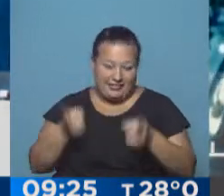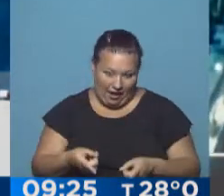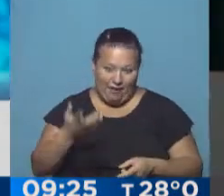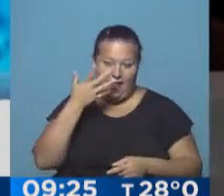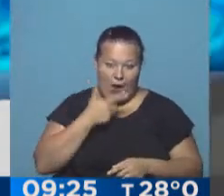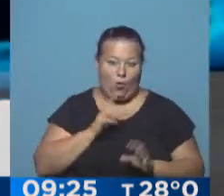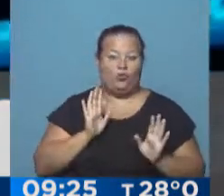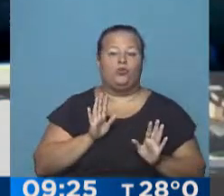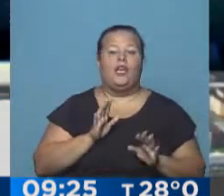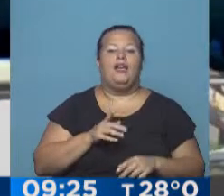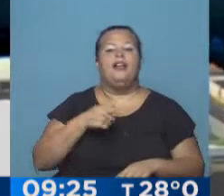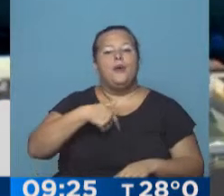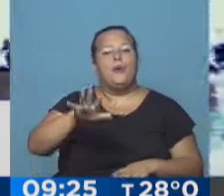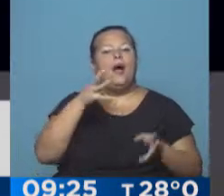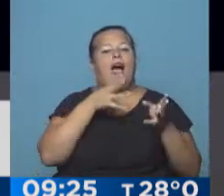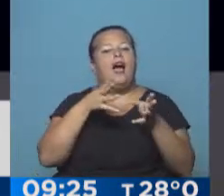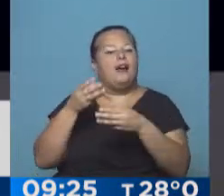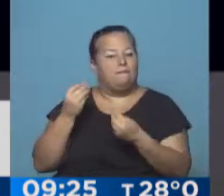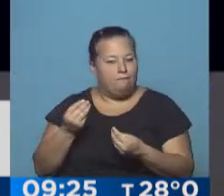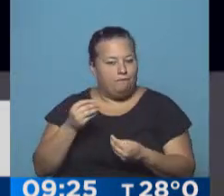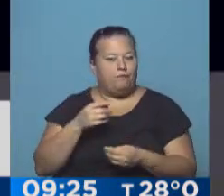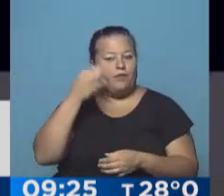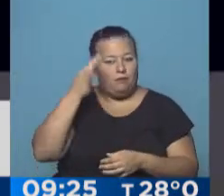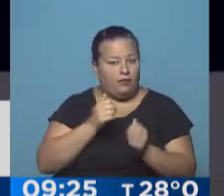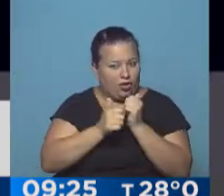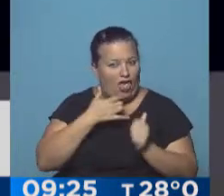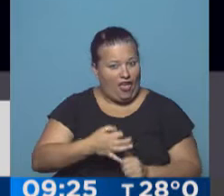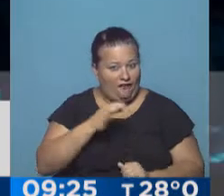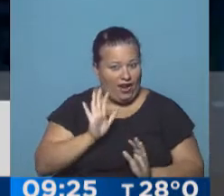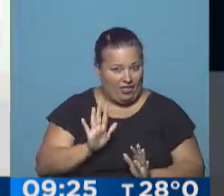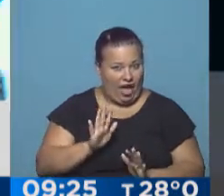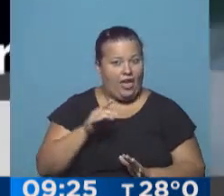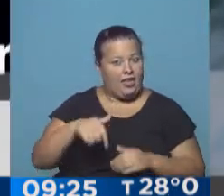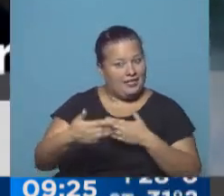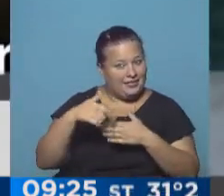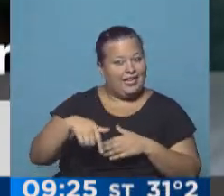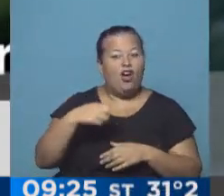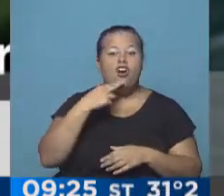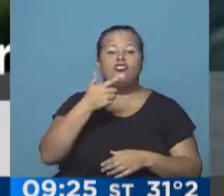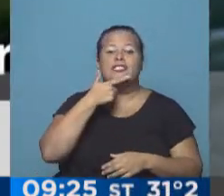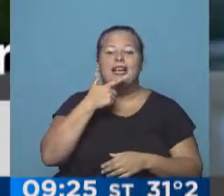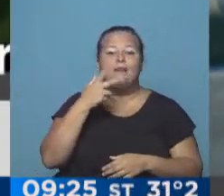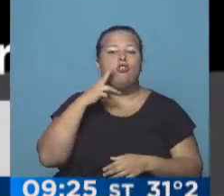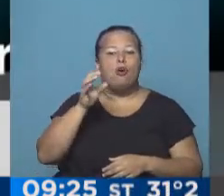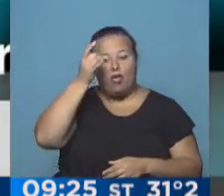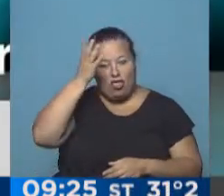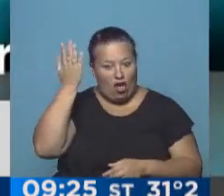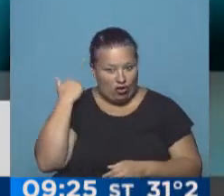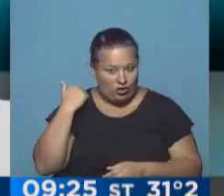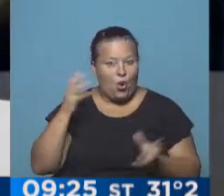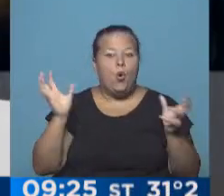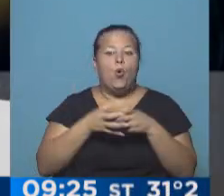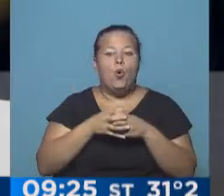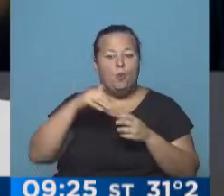disfruten y nos lleva a la acción esto está basado en hechos reales y muy cercanos 11 de septiembre del 2012 un